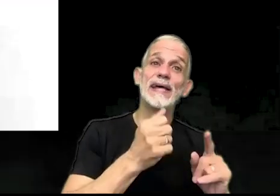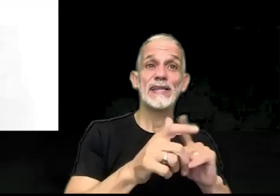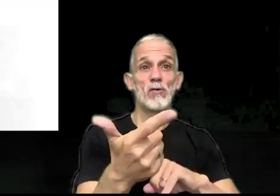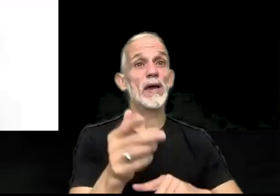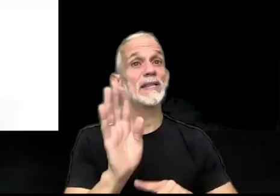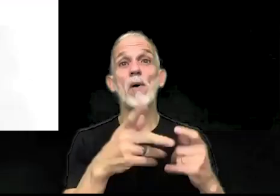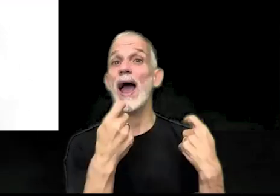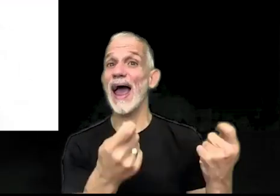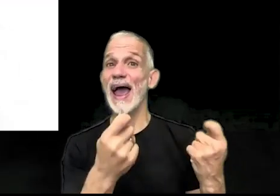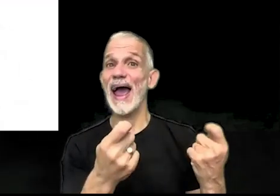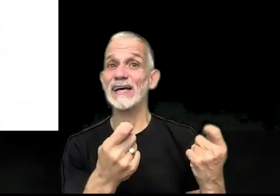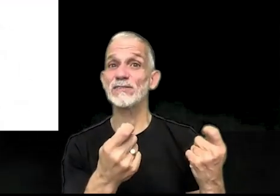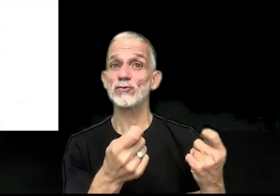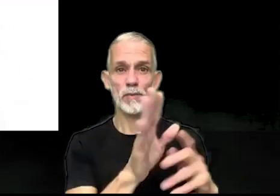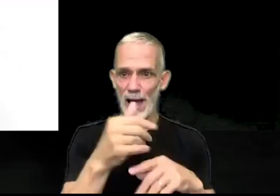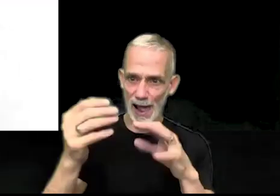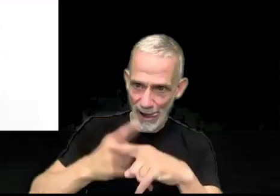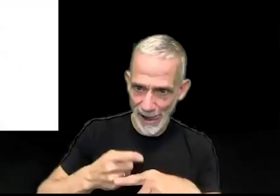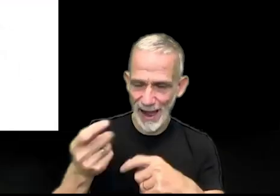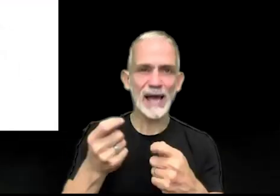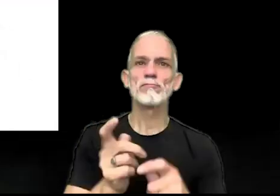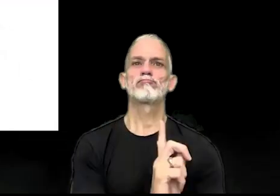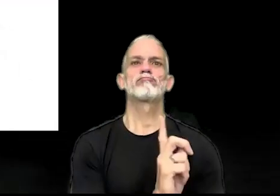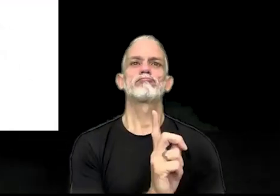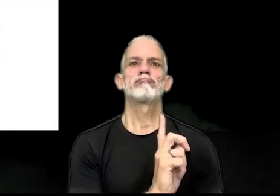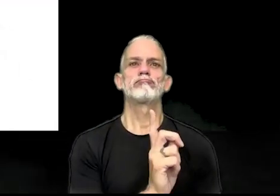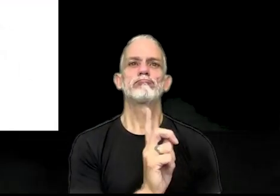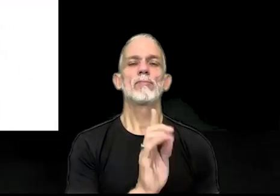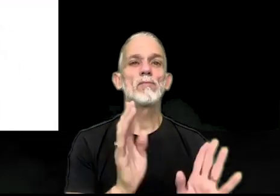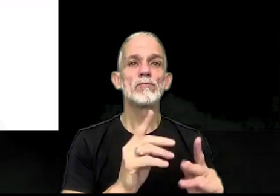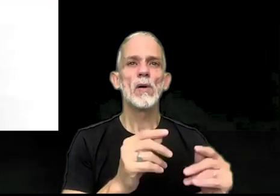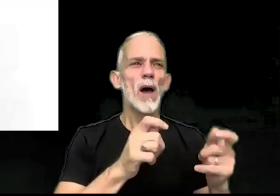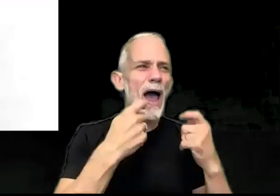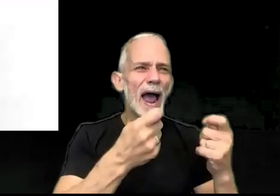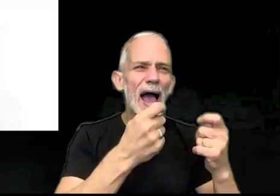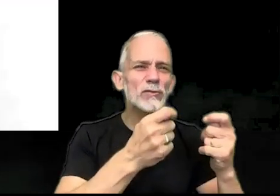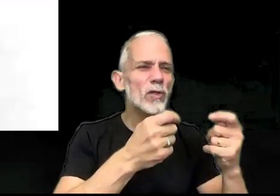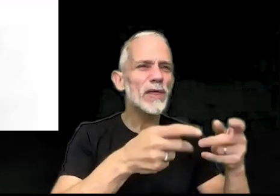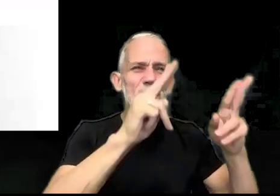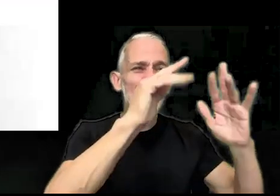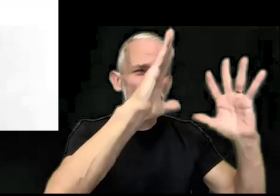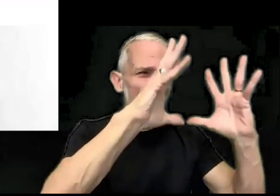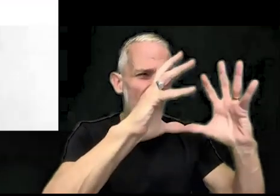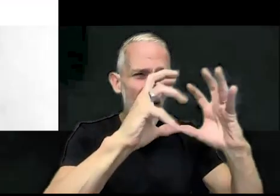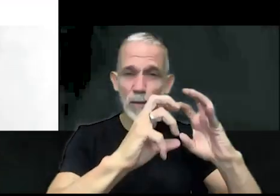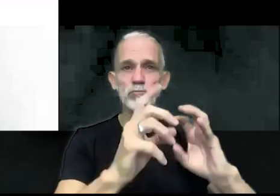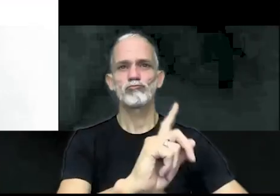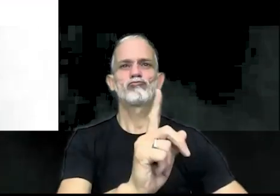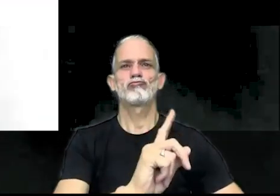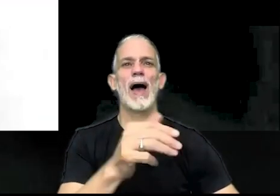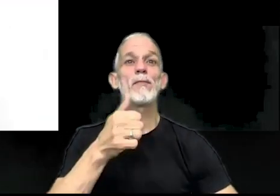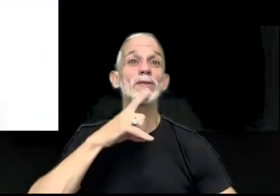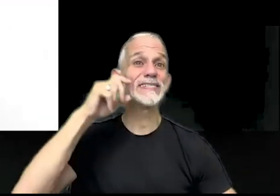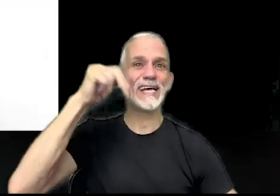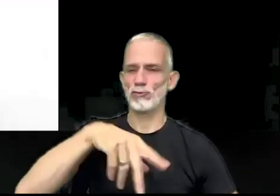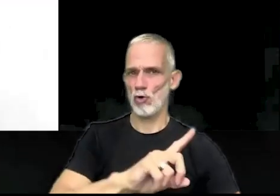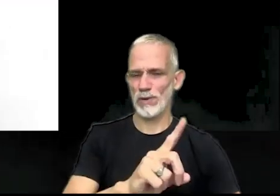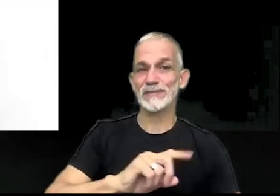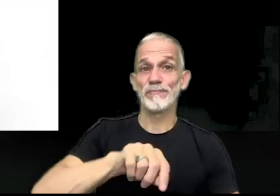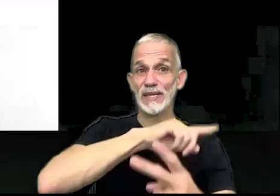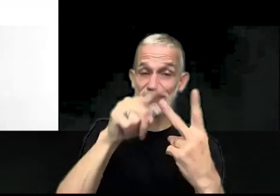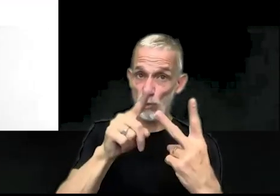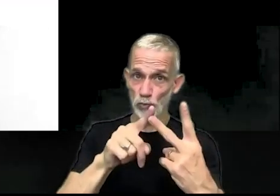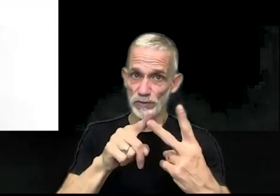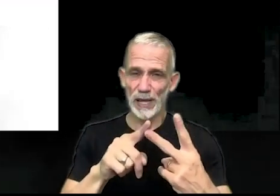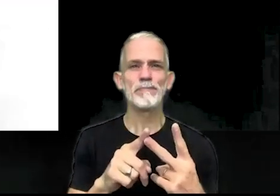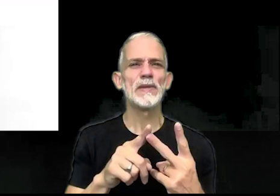tampoco hay gasto que me pueda computar, ni siquiera la amortización del inmueble. En el caso de la segunda